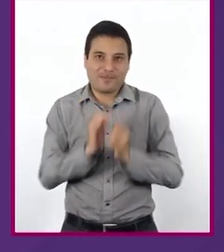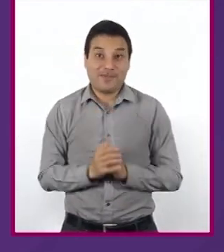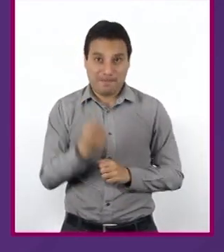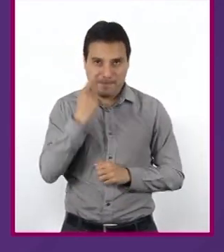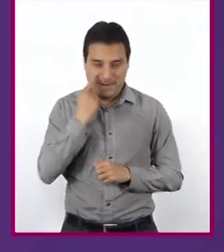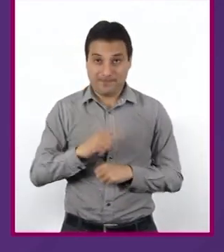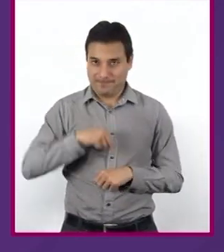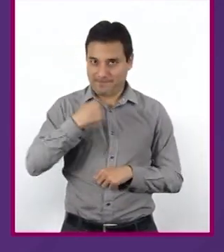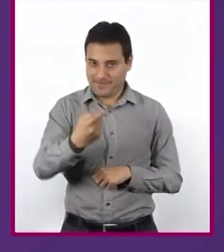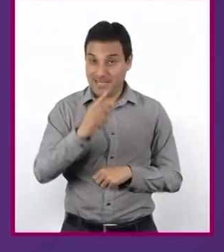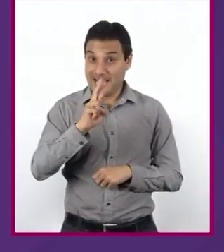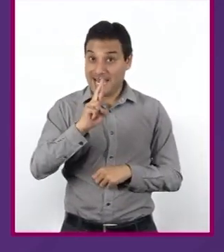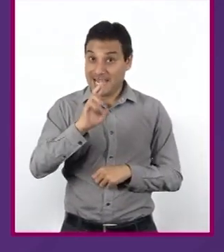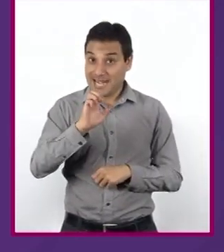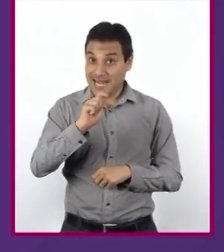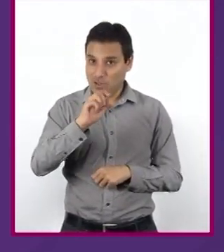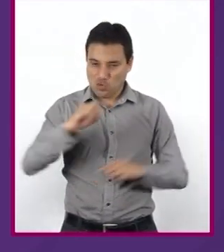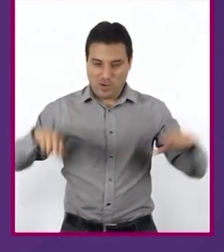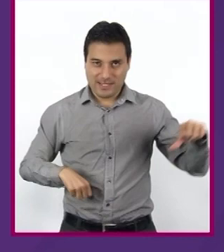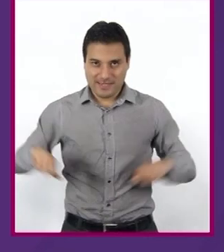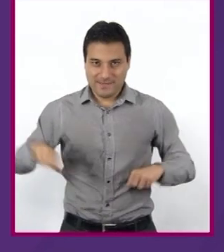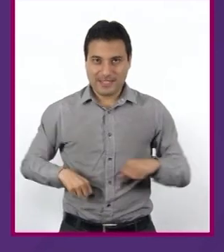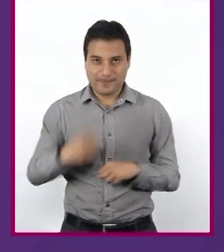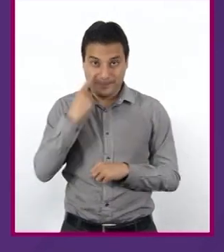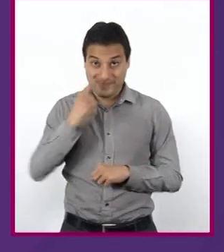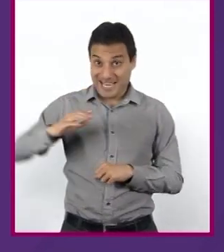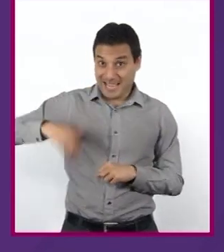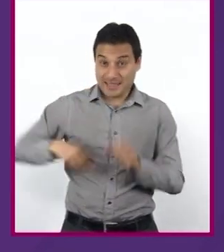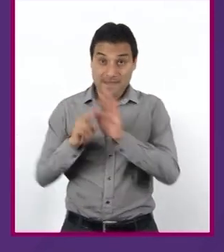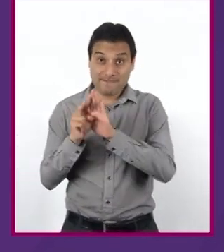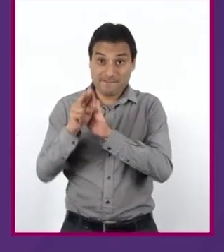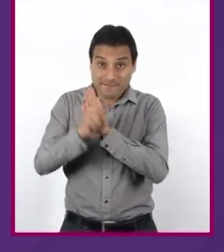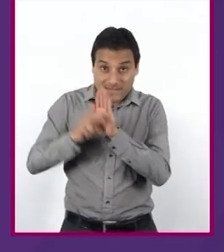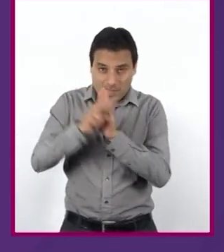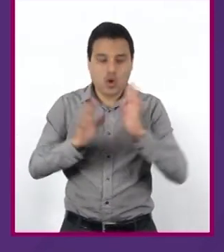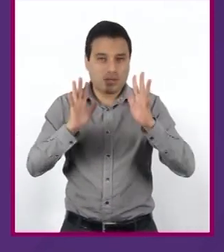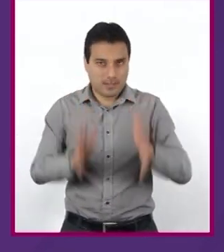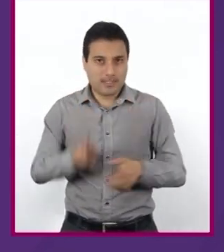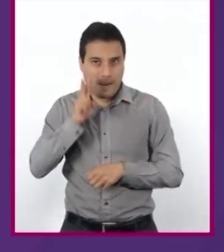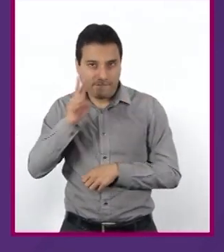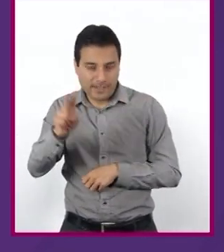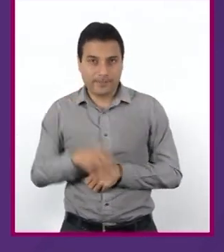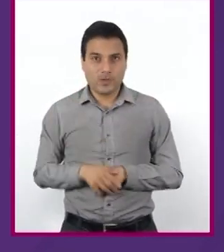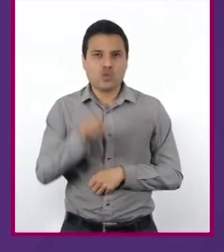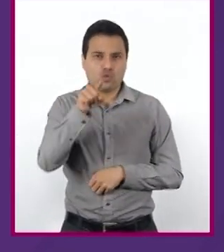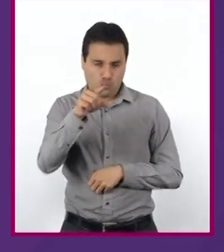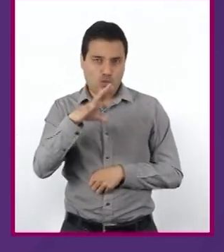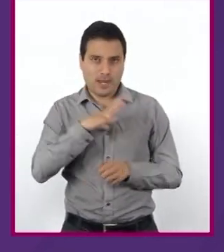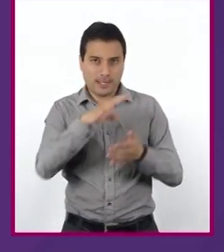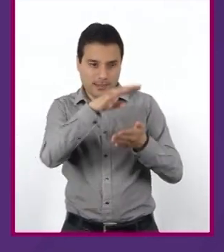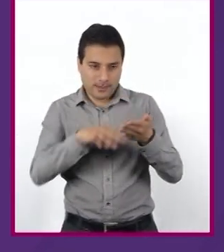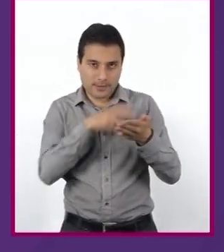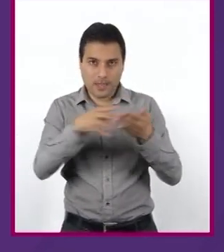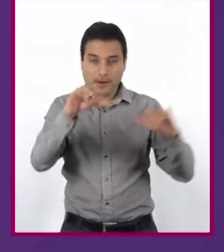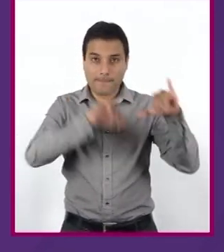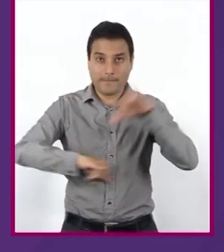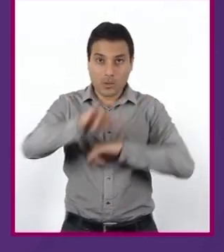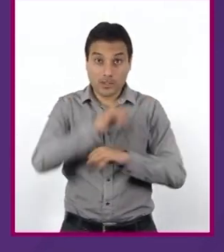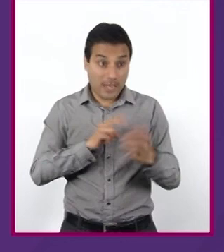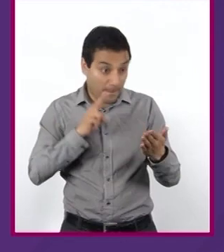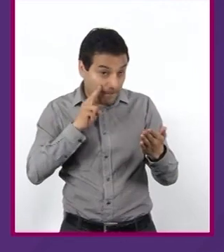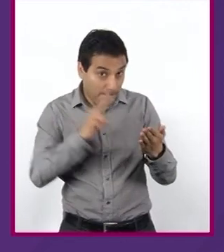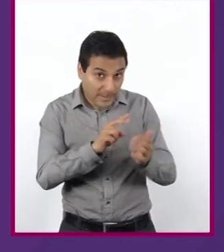siguiente reto. Con base en el video y con ayuda de la tabla periódica, pongan en